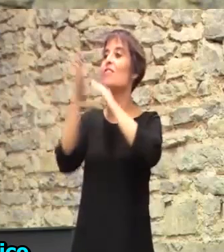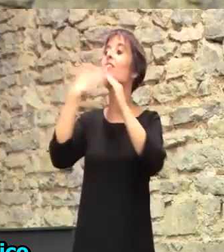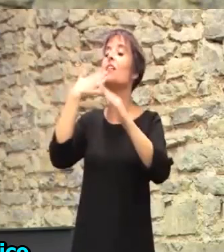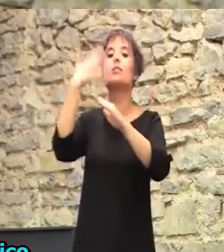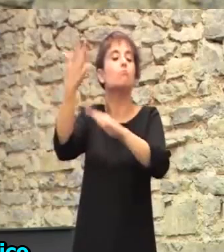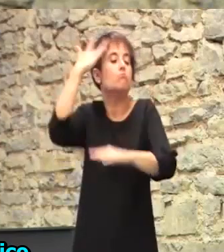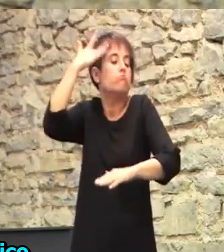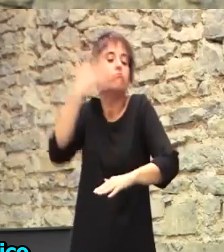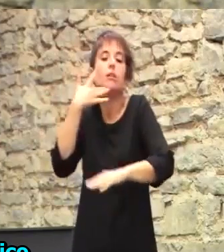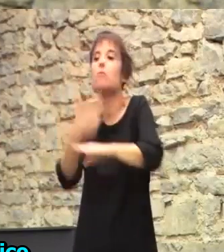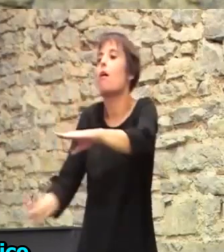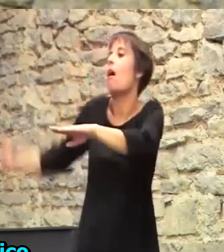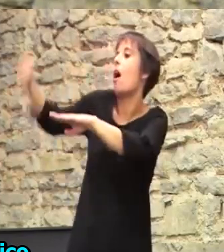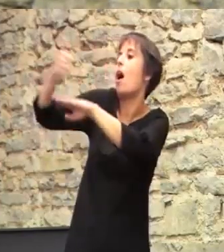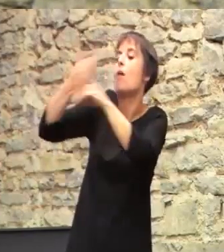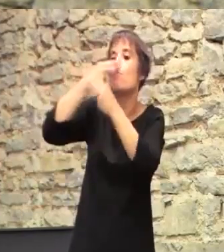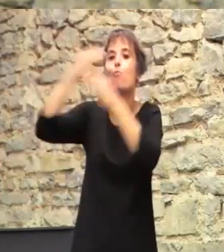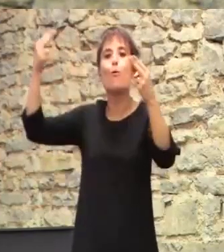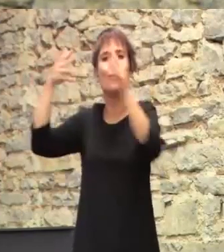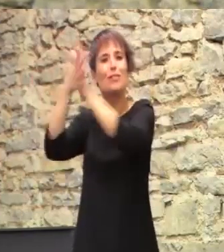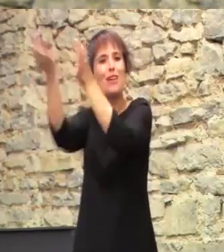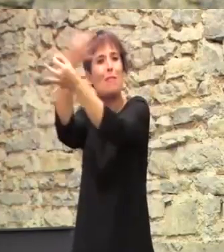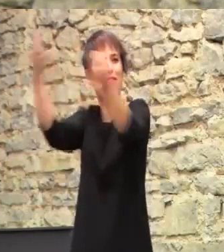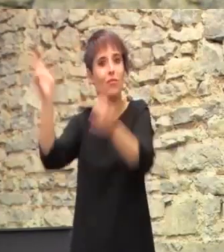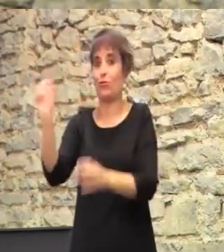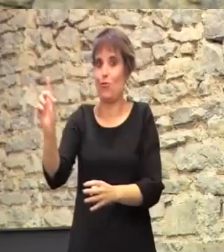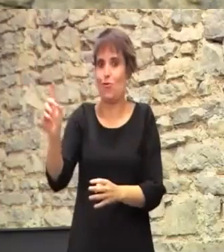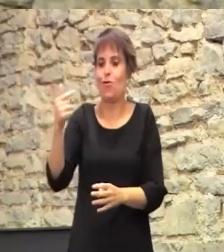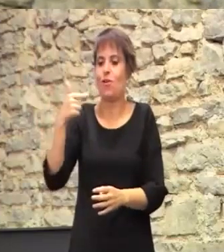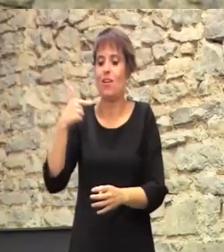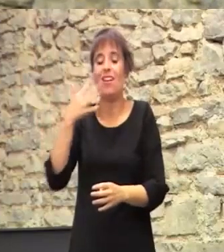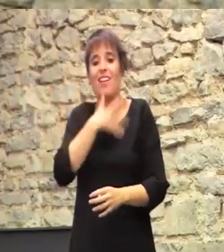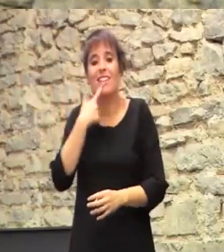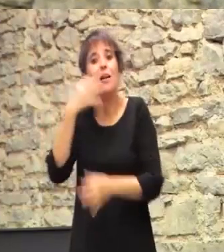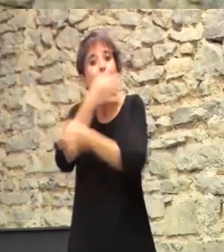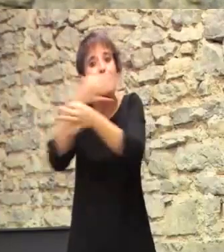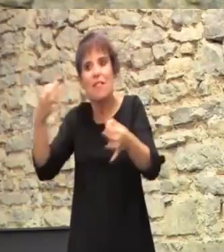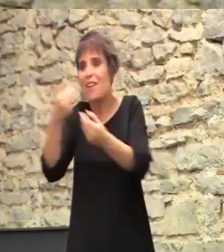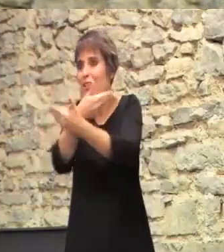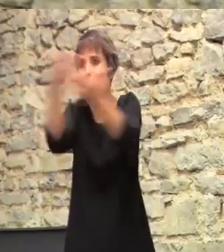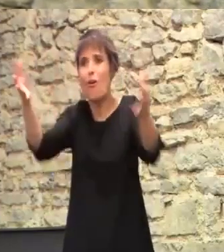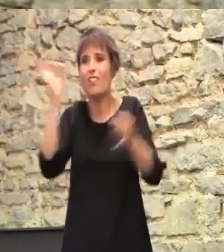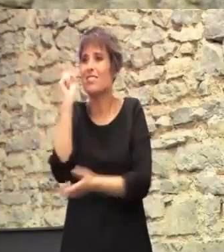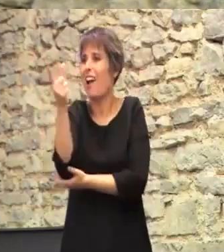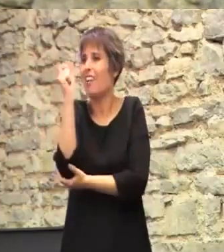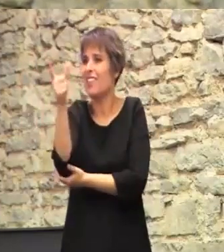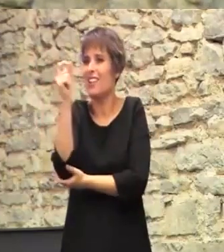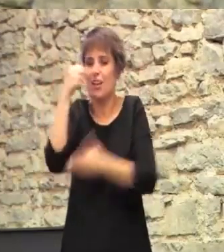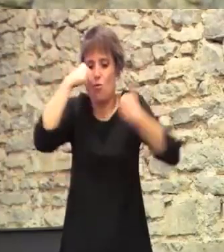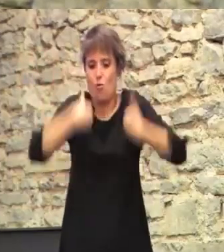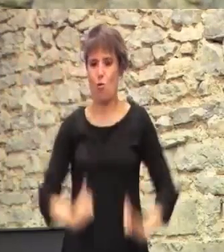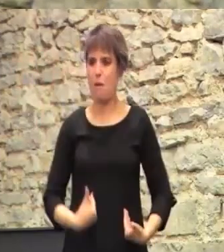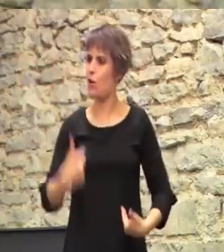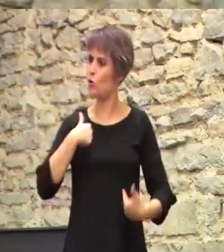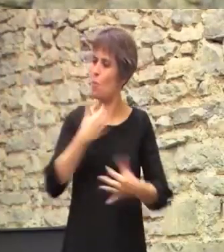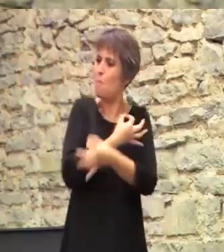determinados lugares en el ámbito público es perfecto la imperfección reina por ahí que además es bastante humana porque